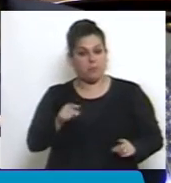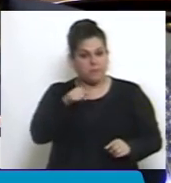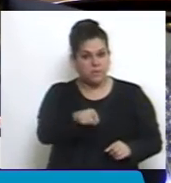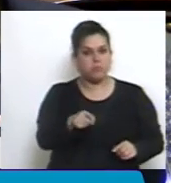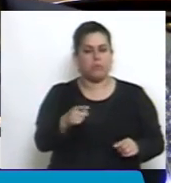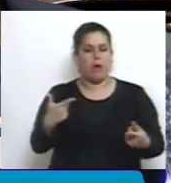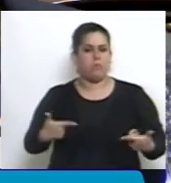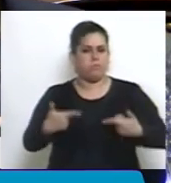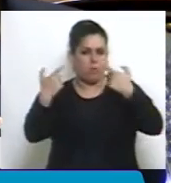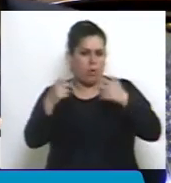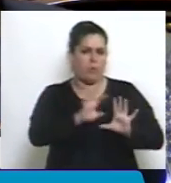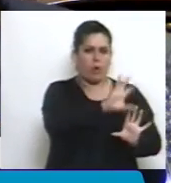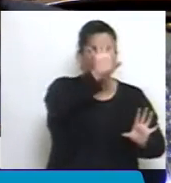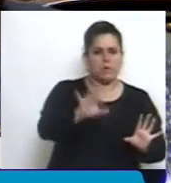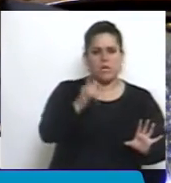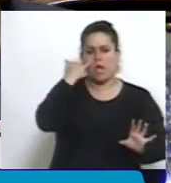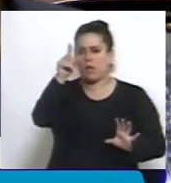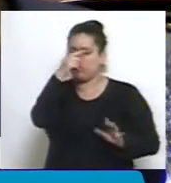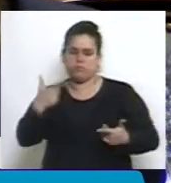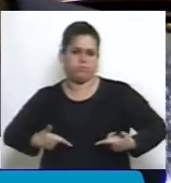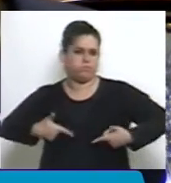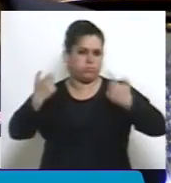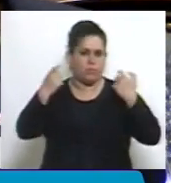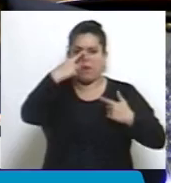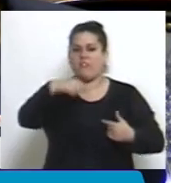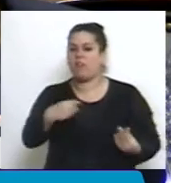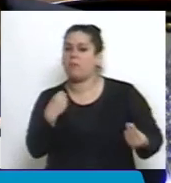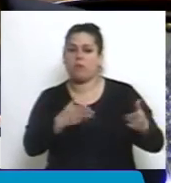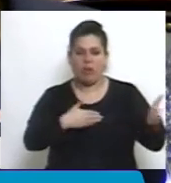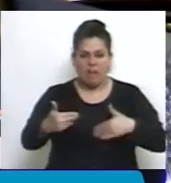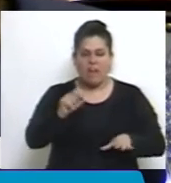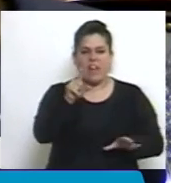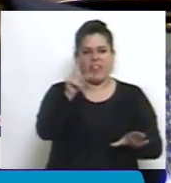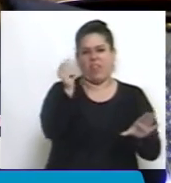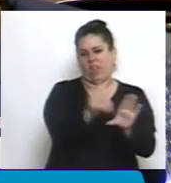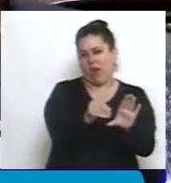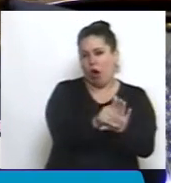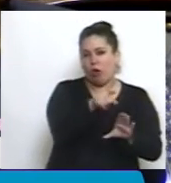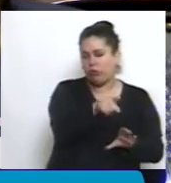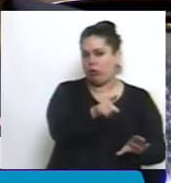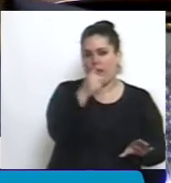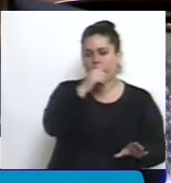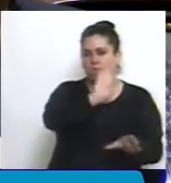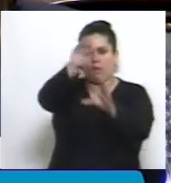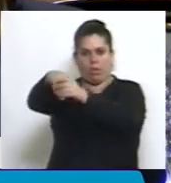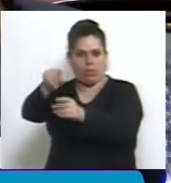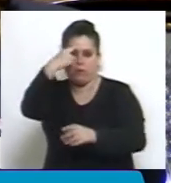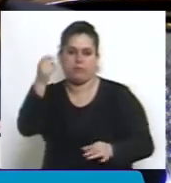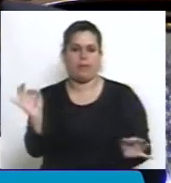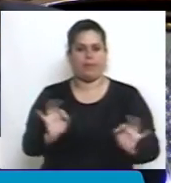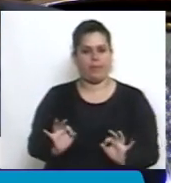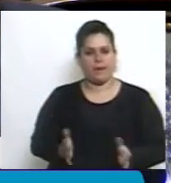entre Nación y provincia que no transfirieron las cajas provinciales. En respuesta a esto, la Nación y